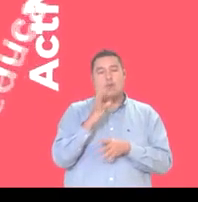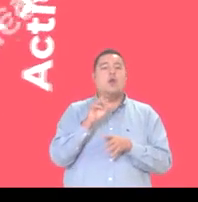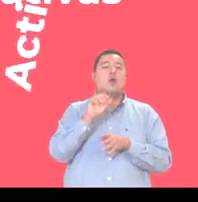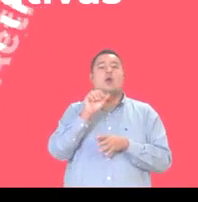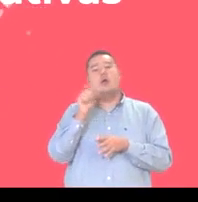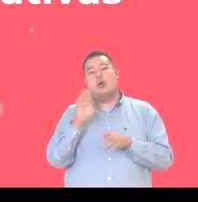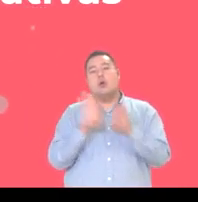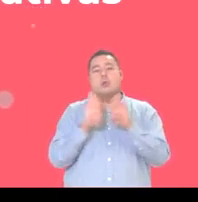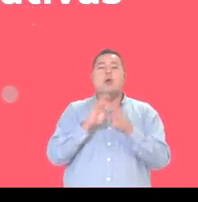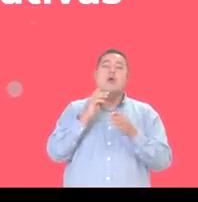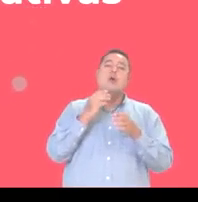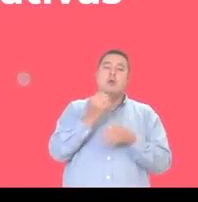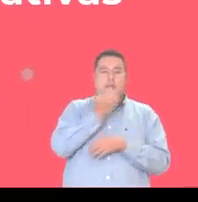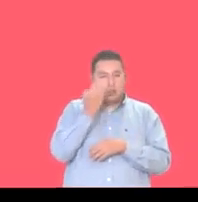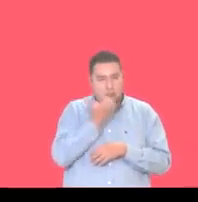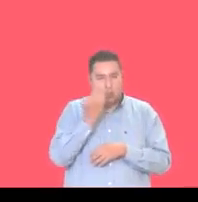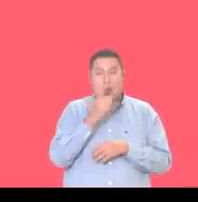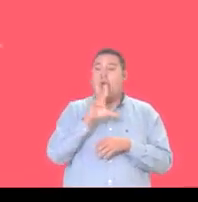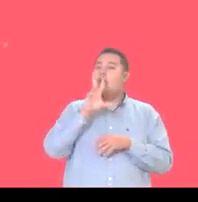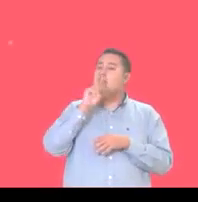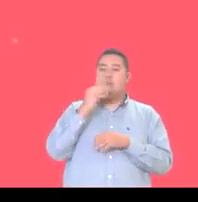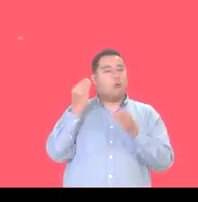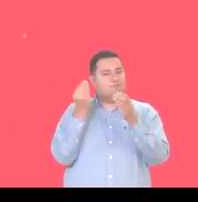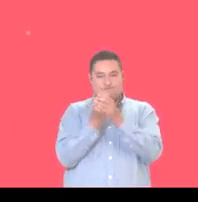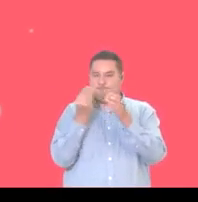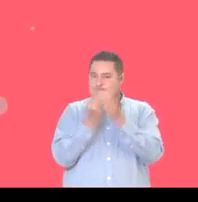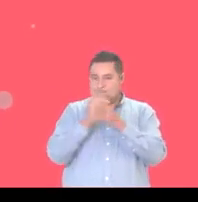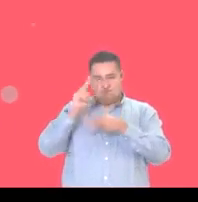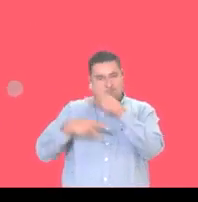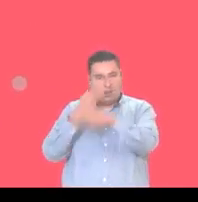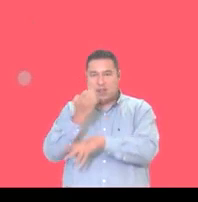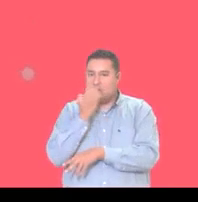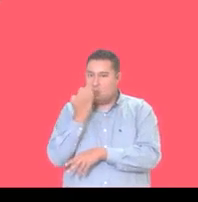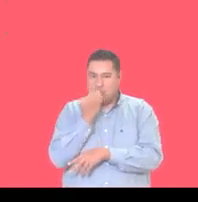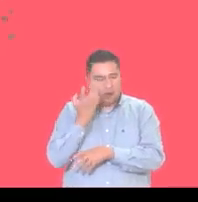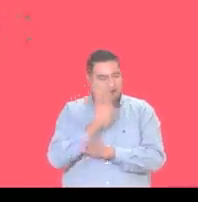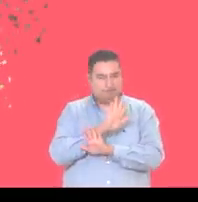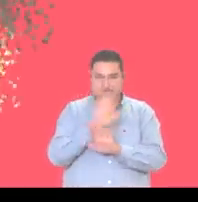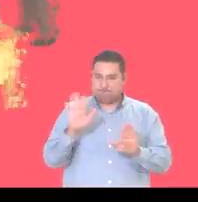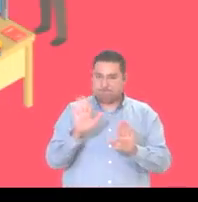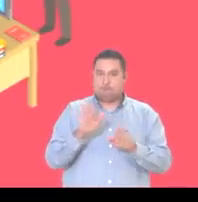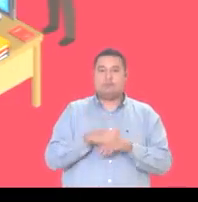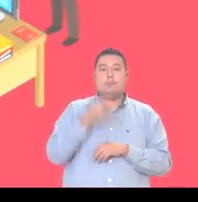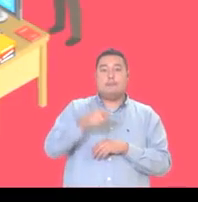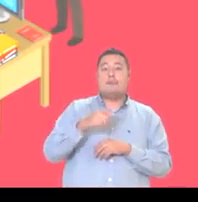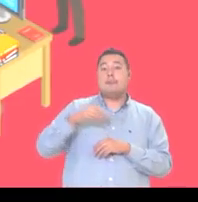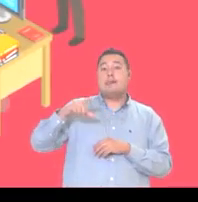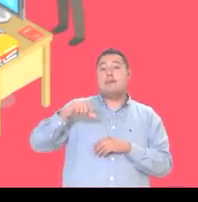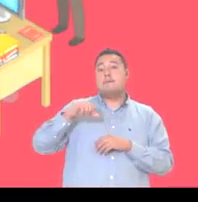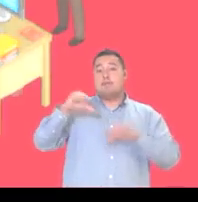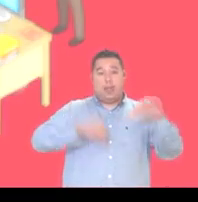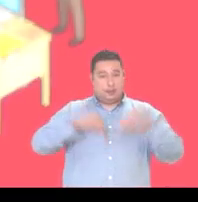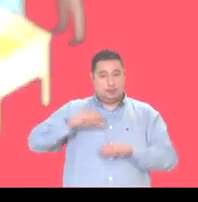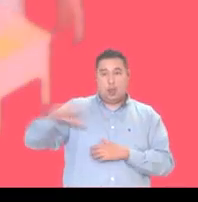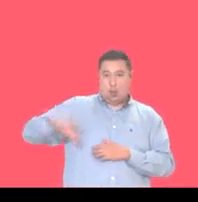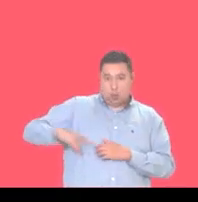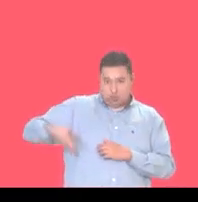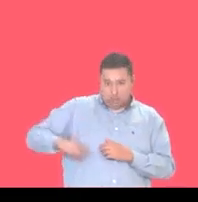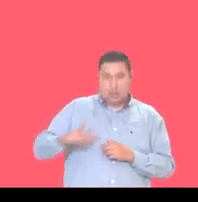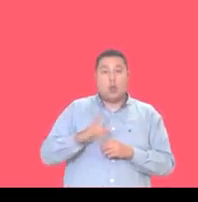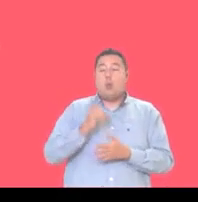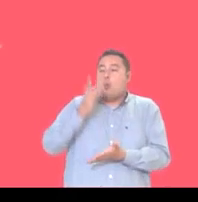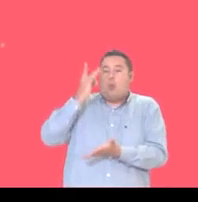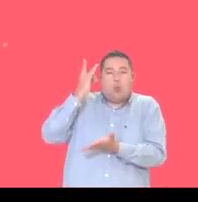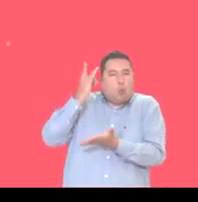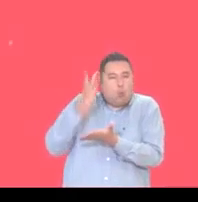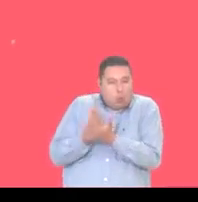las actividades educativas. No habrá clases presenciales, tampoco las actividades gubernamentales, salvo